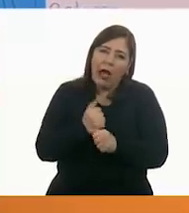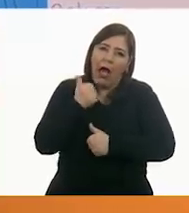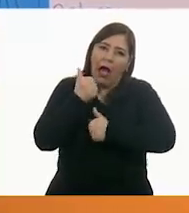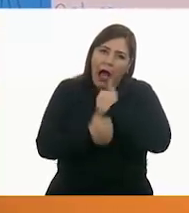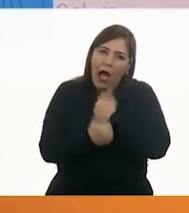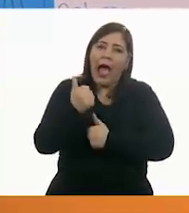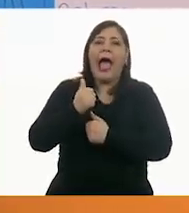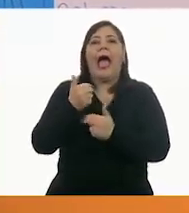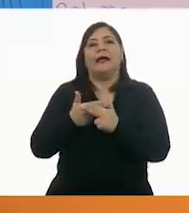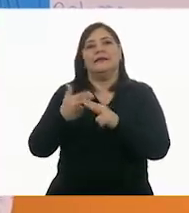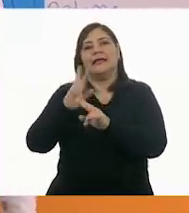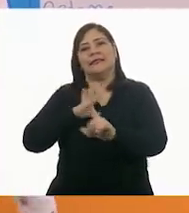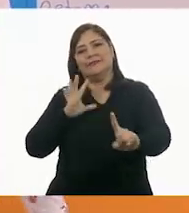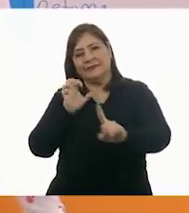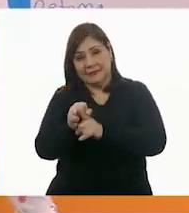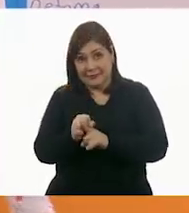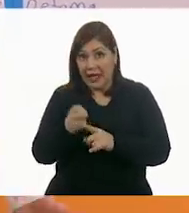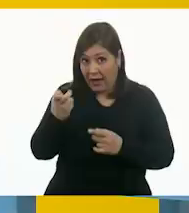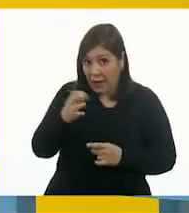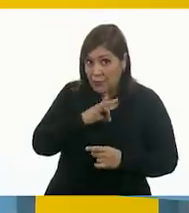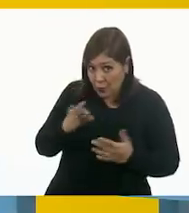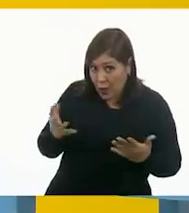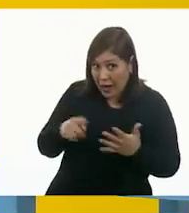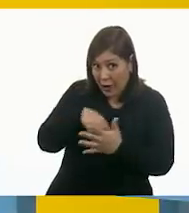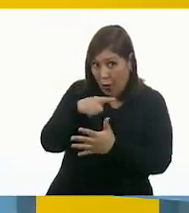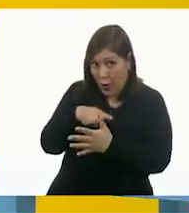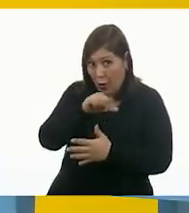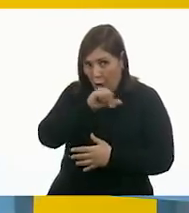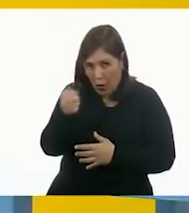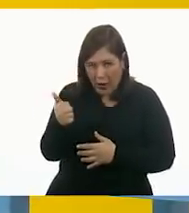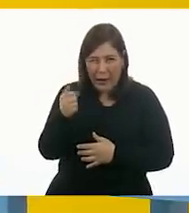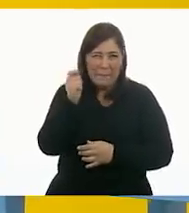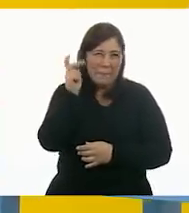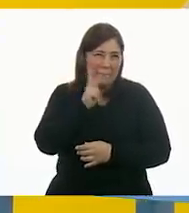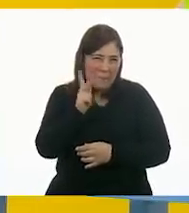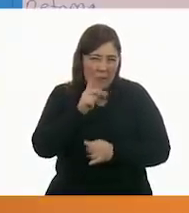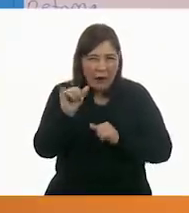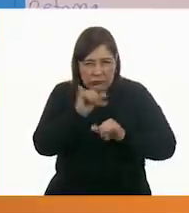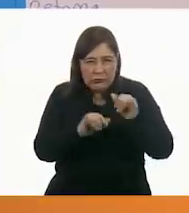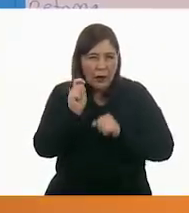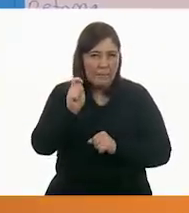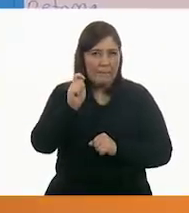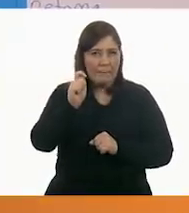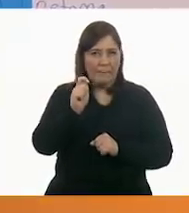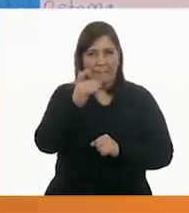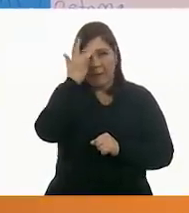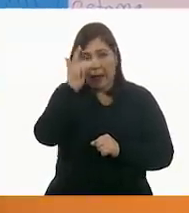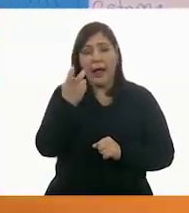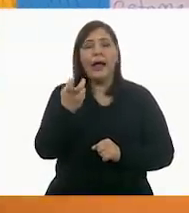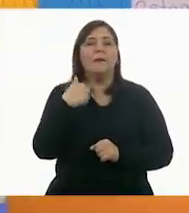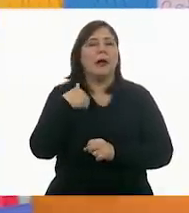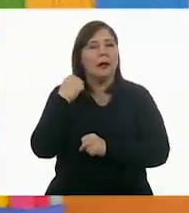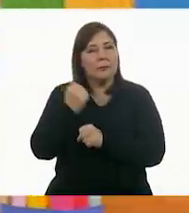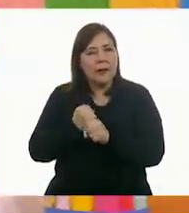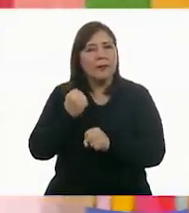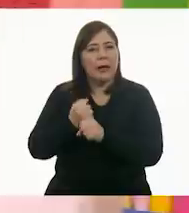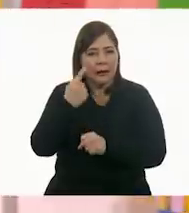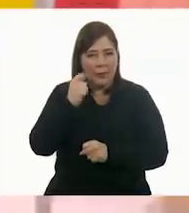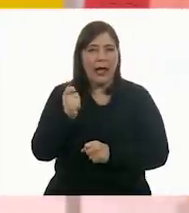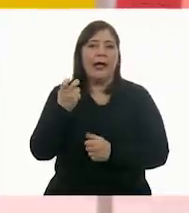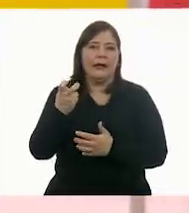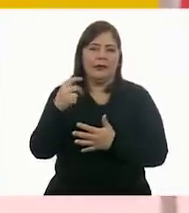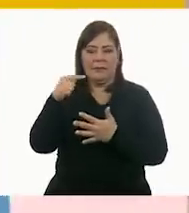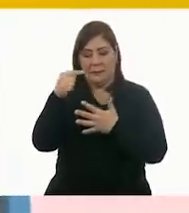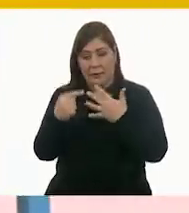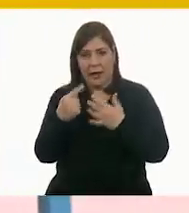esa podría ser otra fórmula? Sí, claro. Claro, claro que sí, seguir intentando. Hablando de intentando, de las